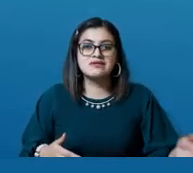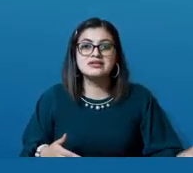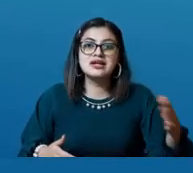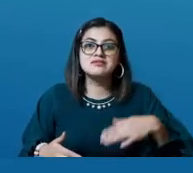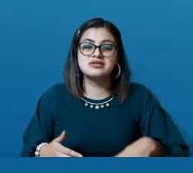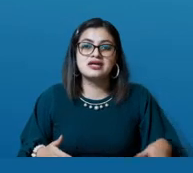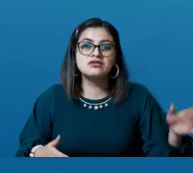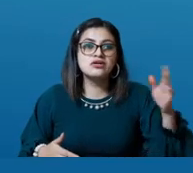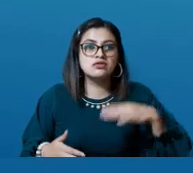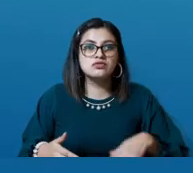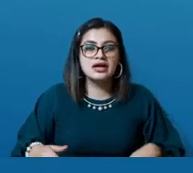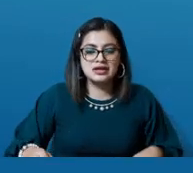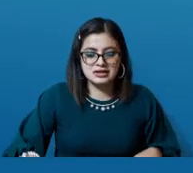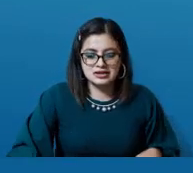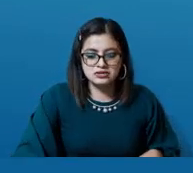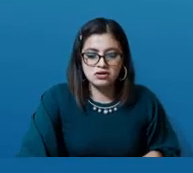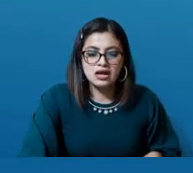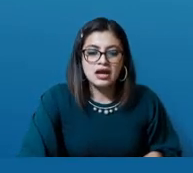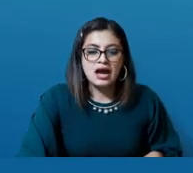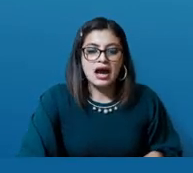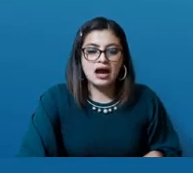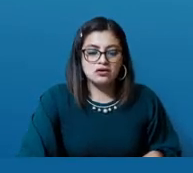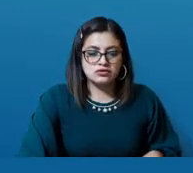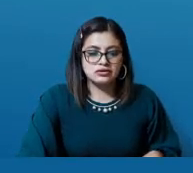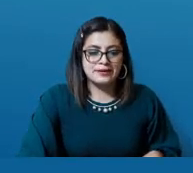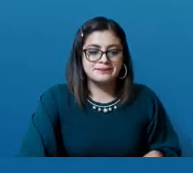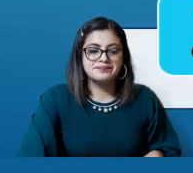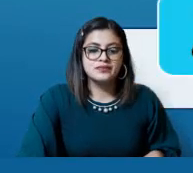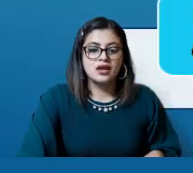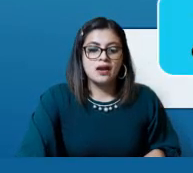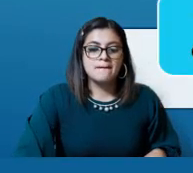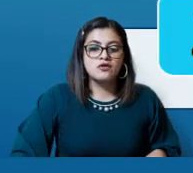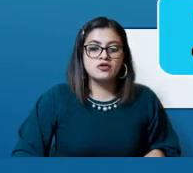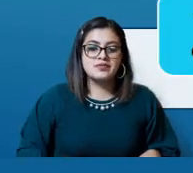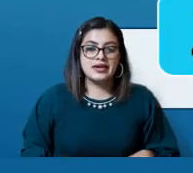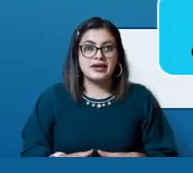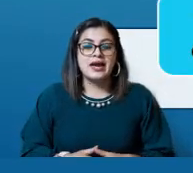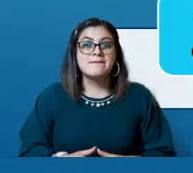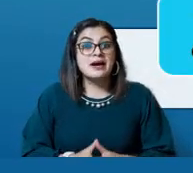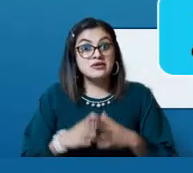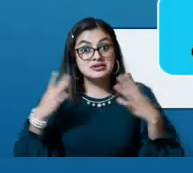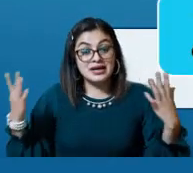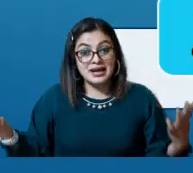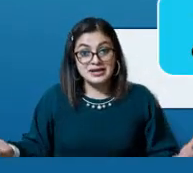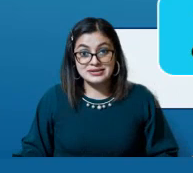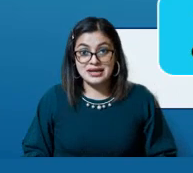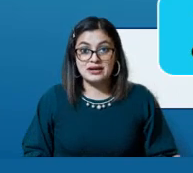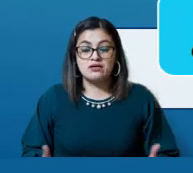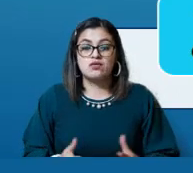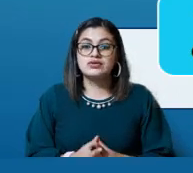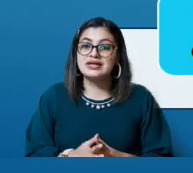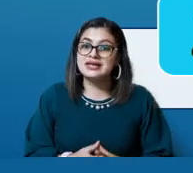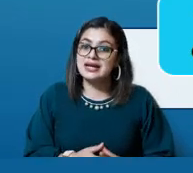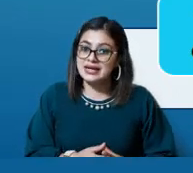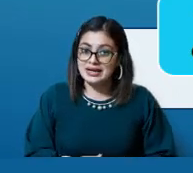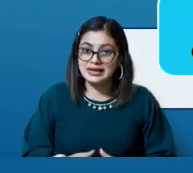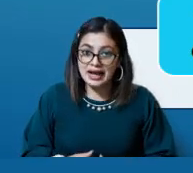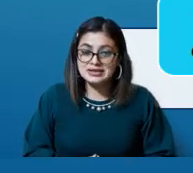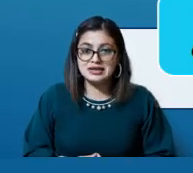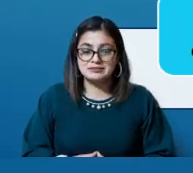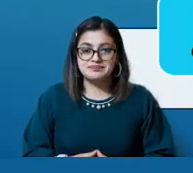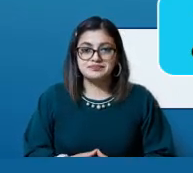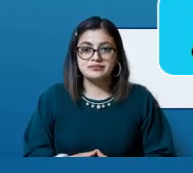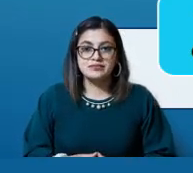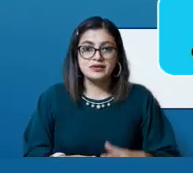las que se van transmitiendo de una generación a otra. Muy bien, vamos a realizar una tarea